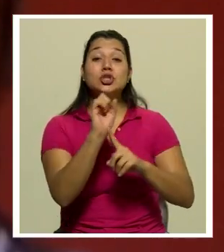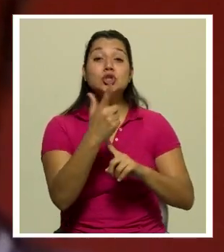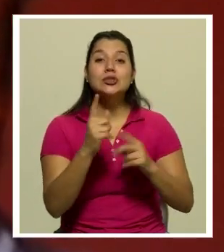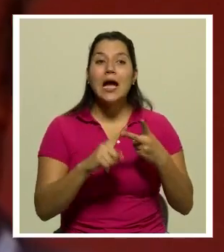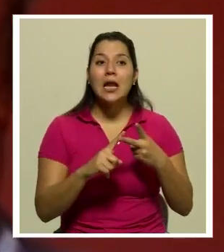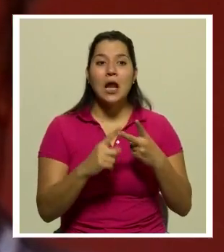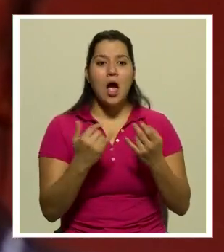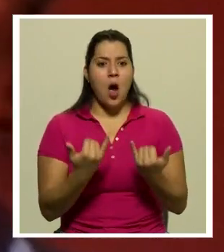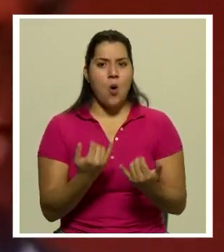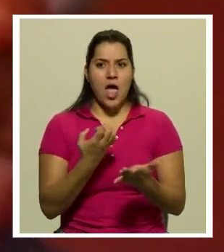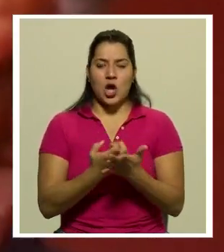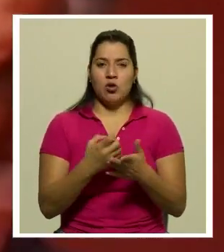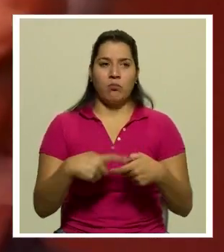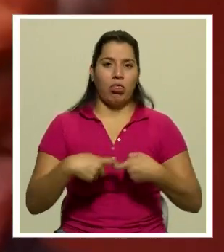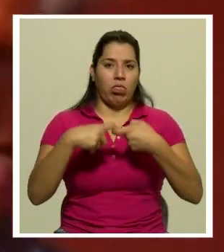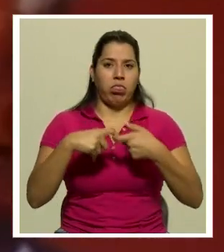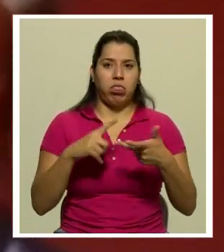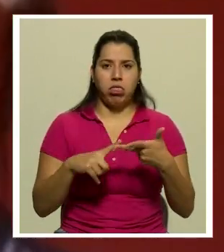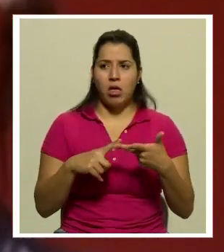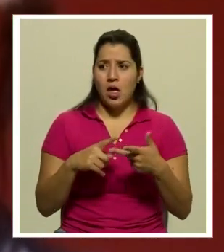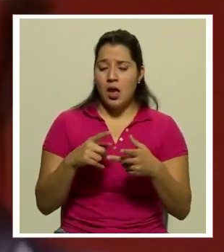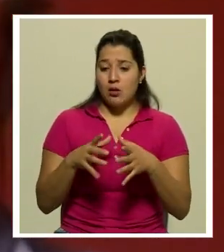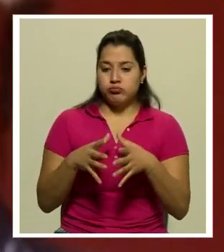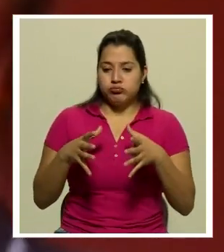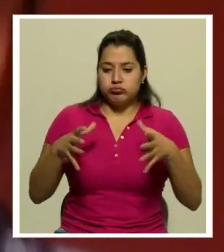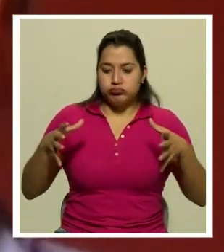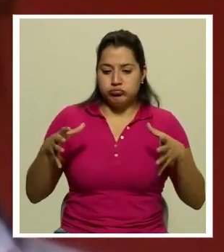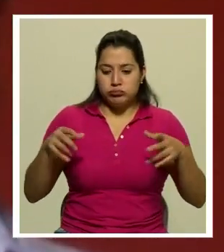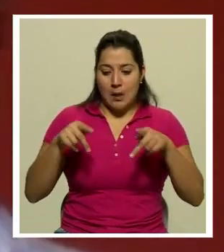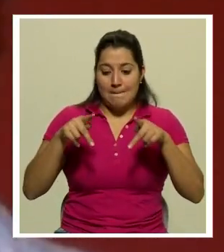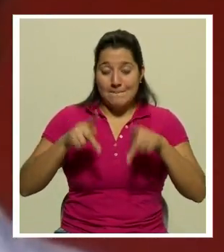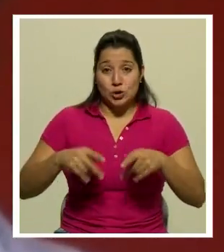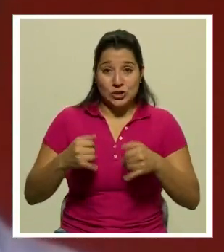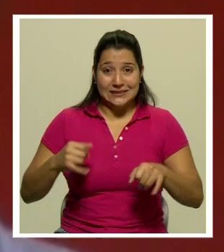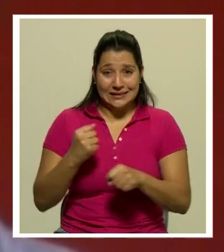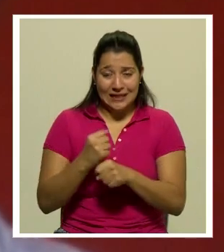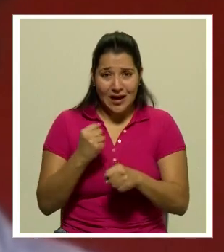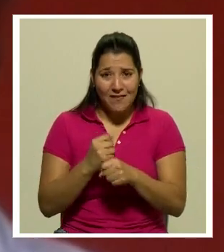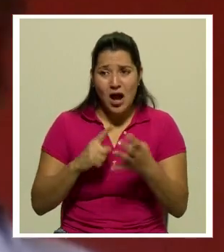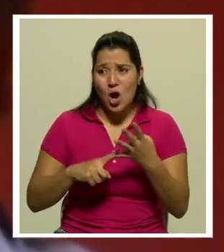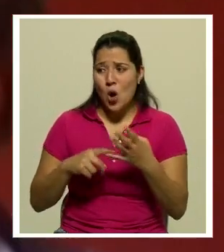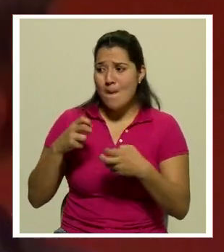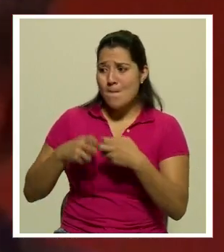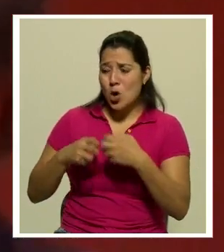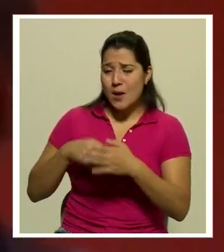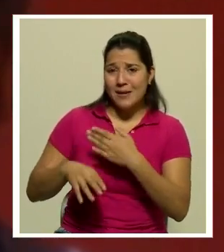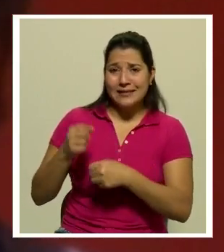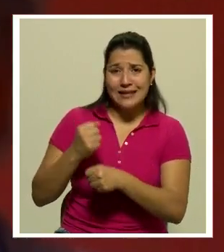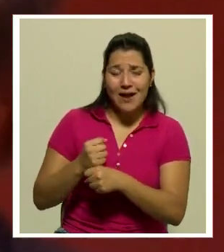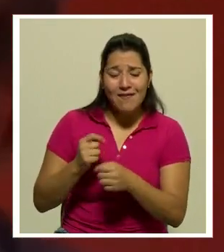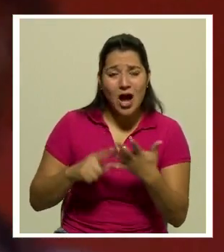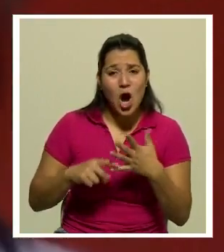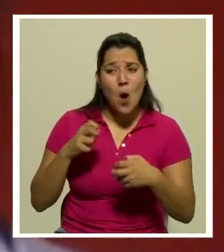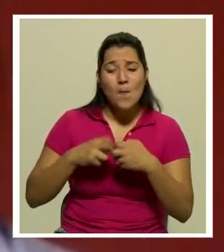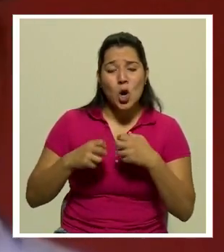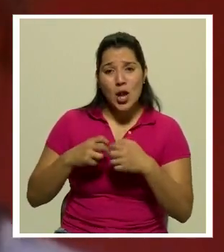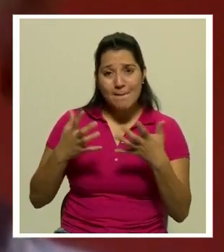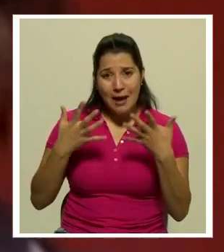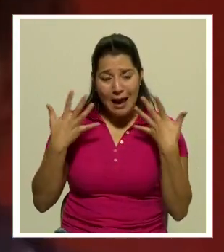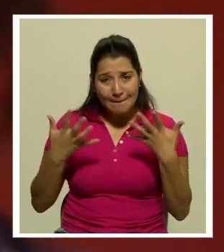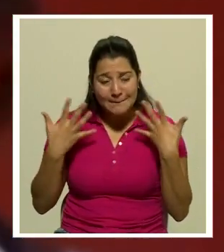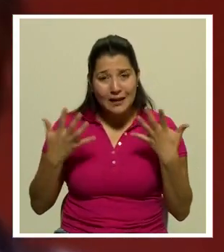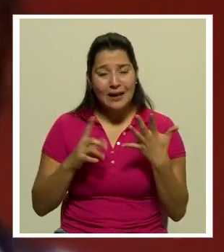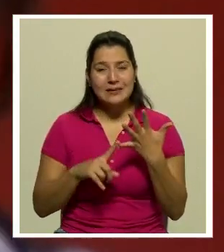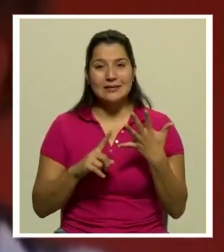empleo, la violencia en el trabajo, los problemas ambientales. Decíamos también el olvido de los gobiernos de los